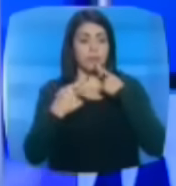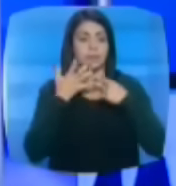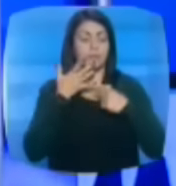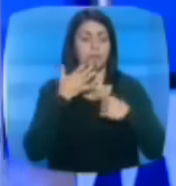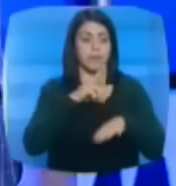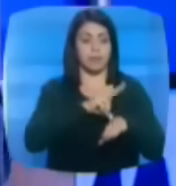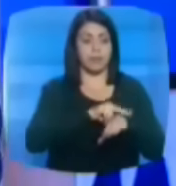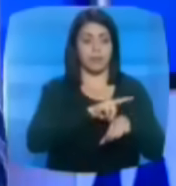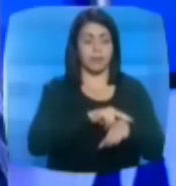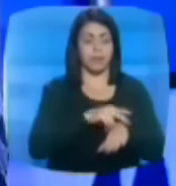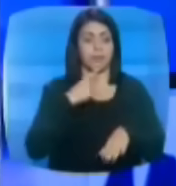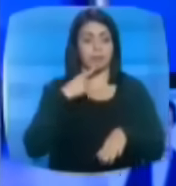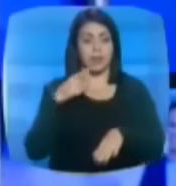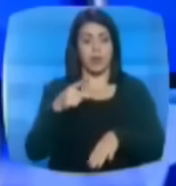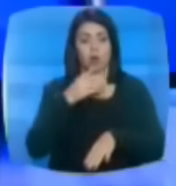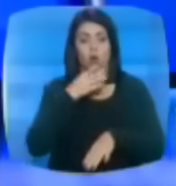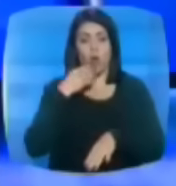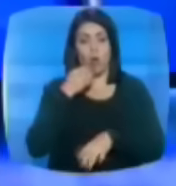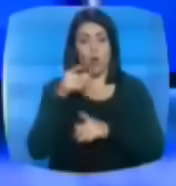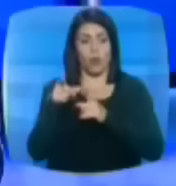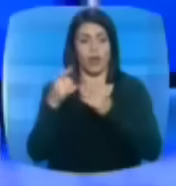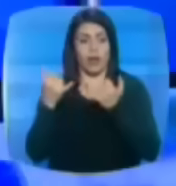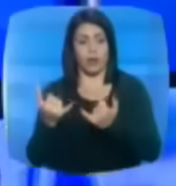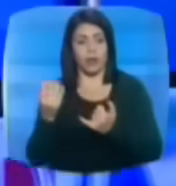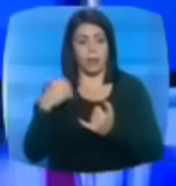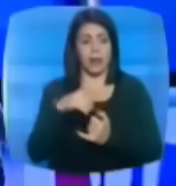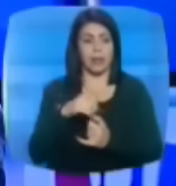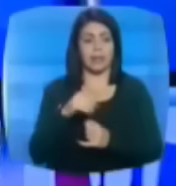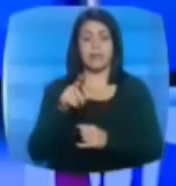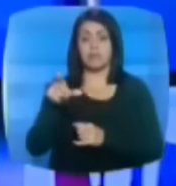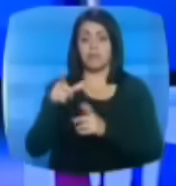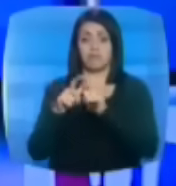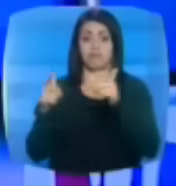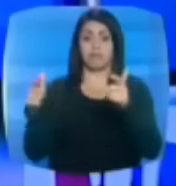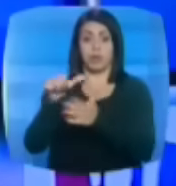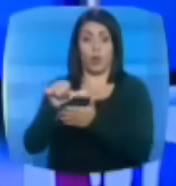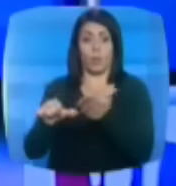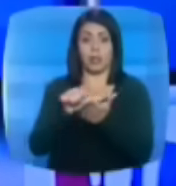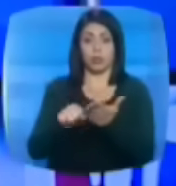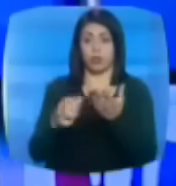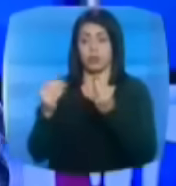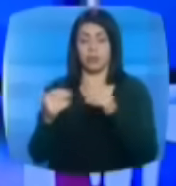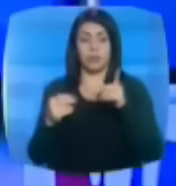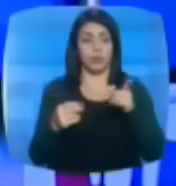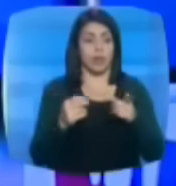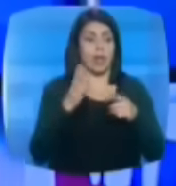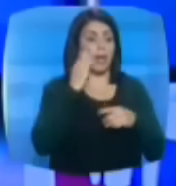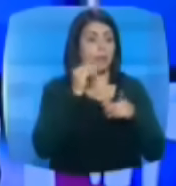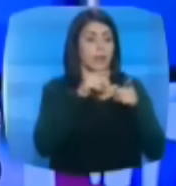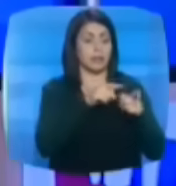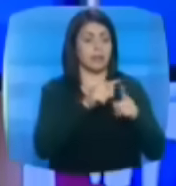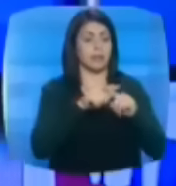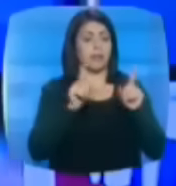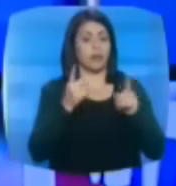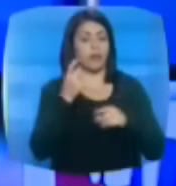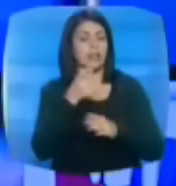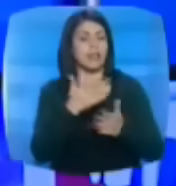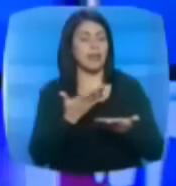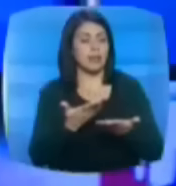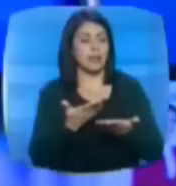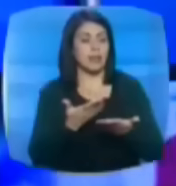ejemplo, un médico. Miguel, ese muchacho joven ahora tiene más consultas que yo y opera más que yo. Doctor, usted tiene más experiencia que él, pero ¿sabe qué le